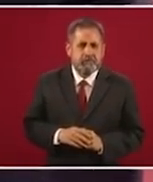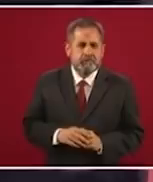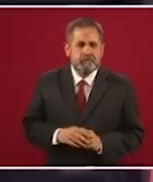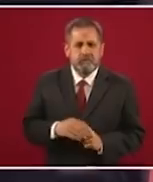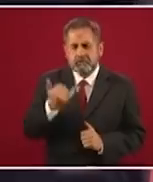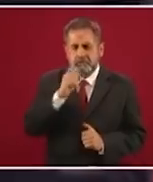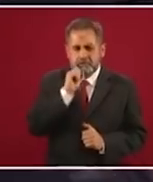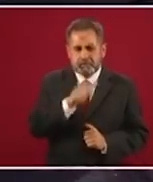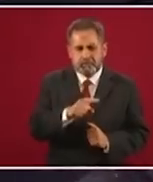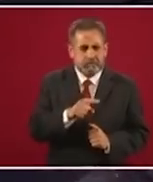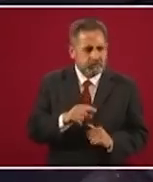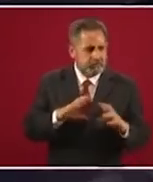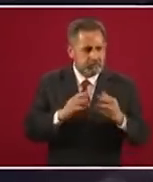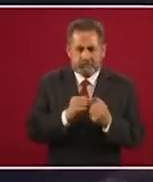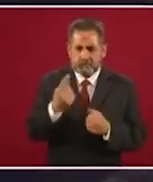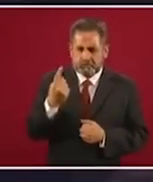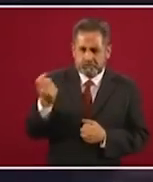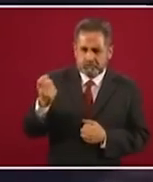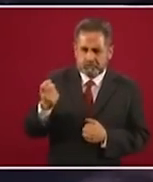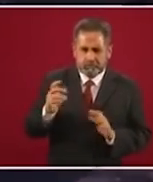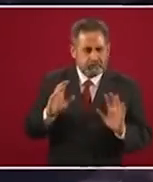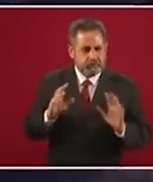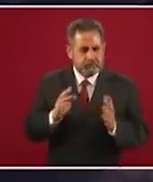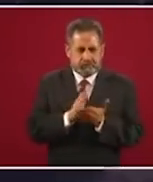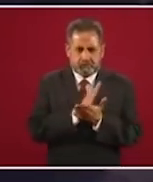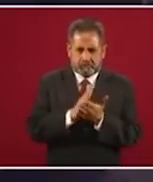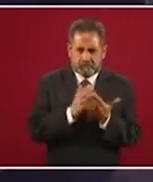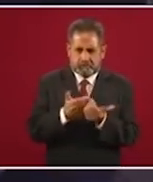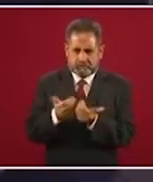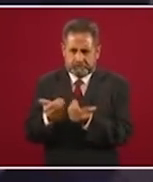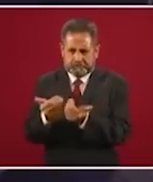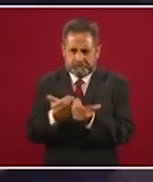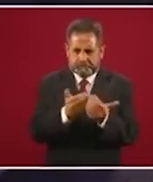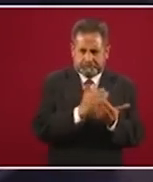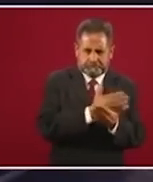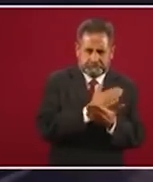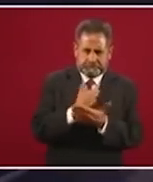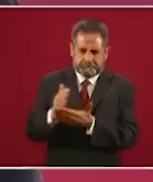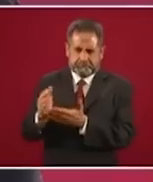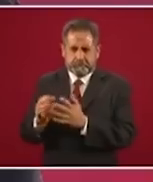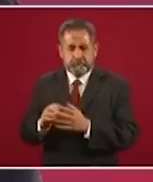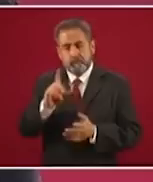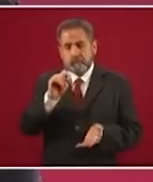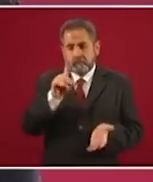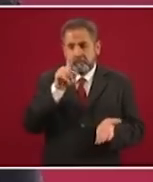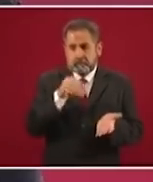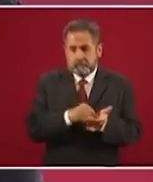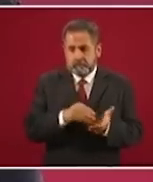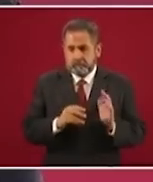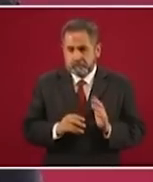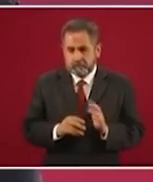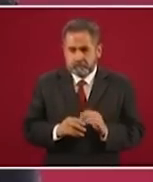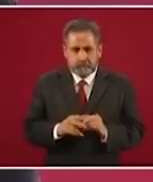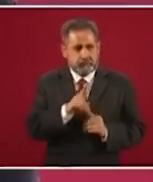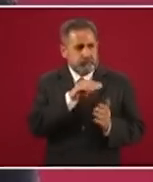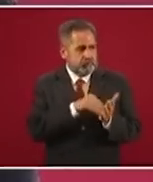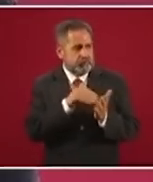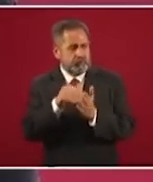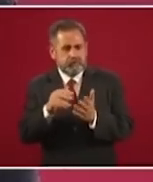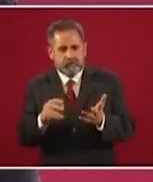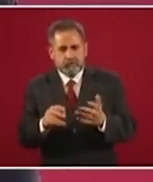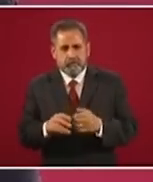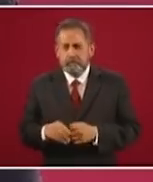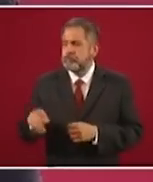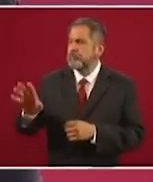y son 100, ya se distribuye, o 1,000 de 2 millones. ¿Y